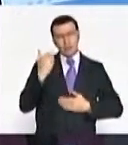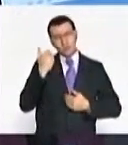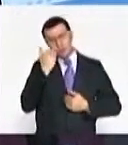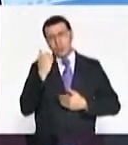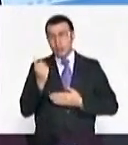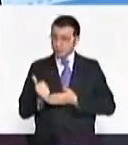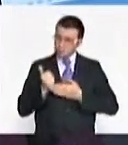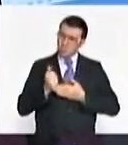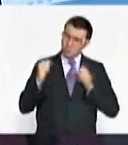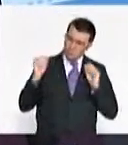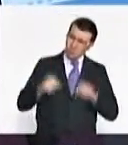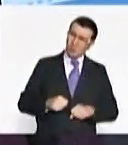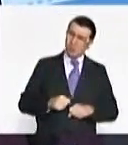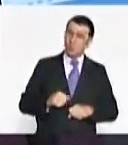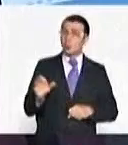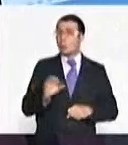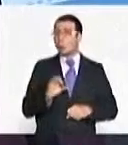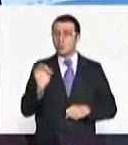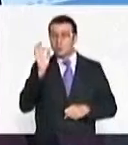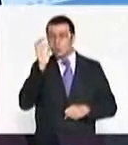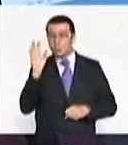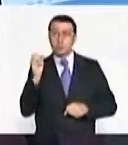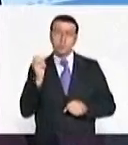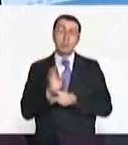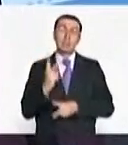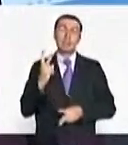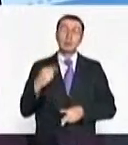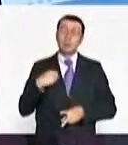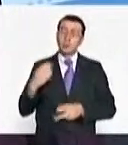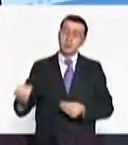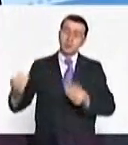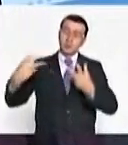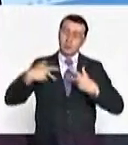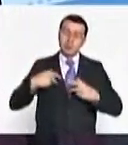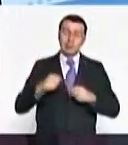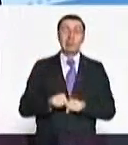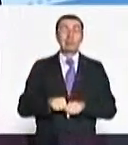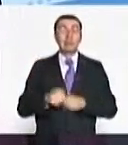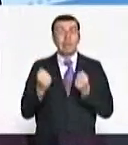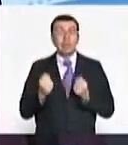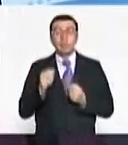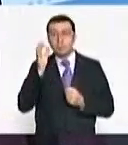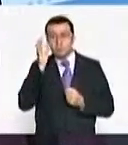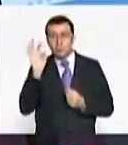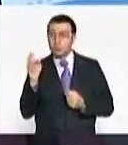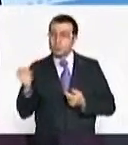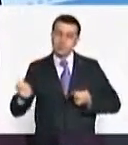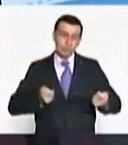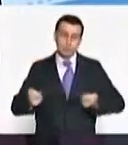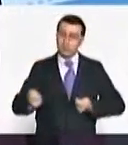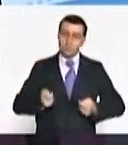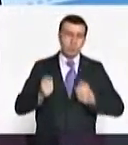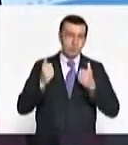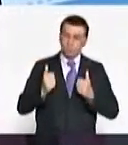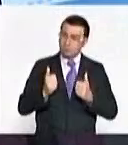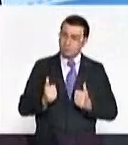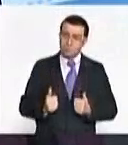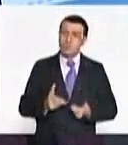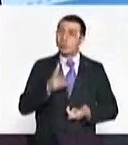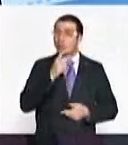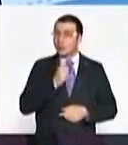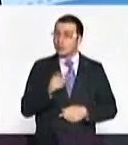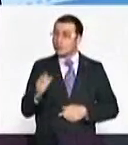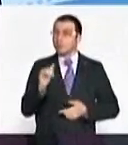o si por el contrario hay un riesgo de que lo que estás tomando te haga daño, ya sea porque los componentes que tiene no son los adecuados o porque ese suplemento como